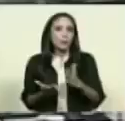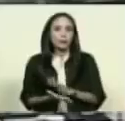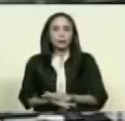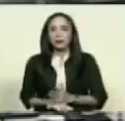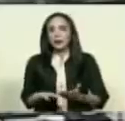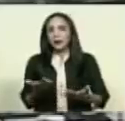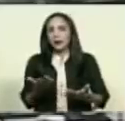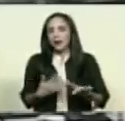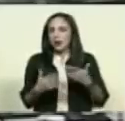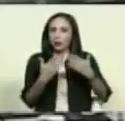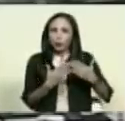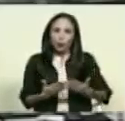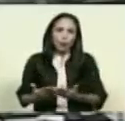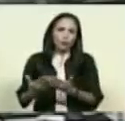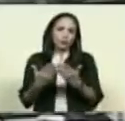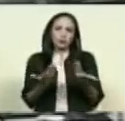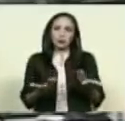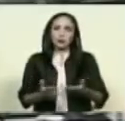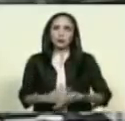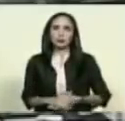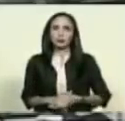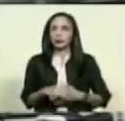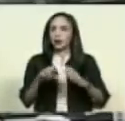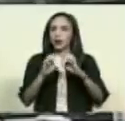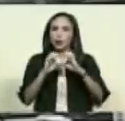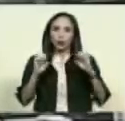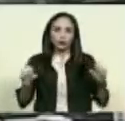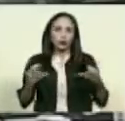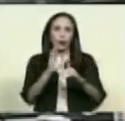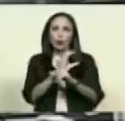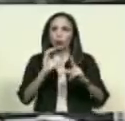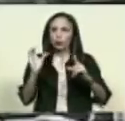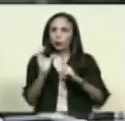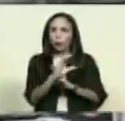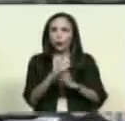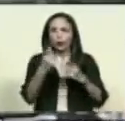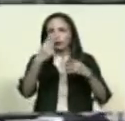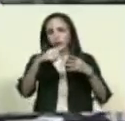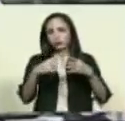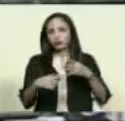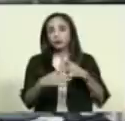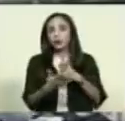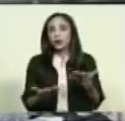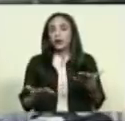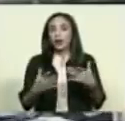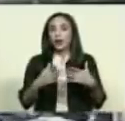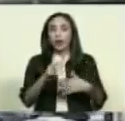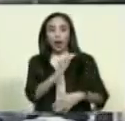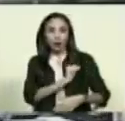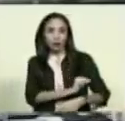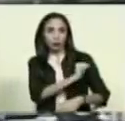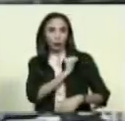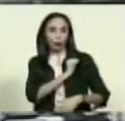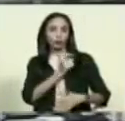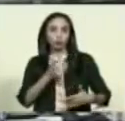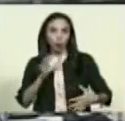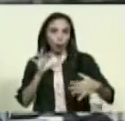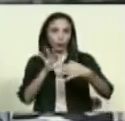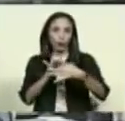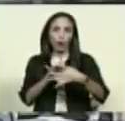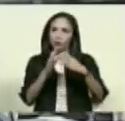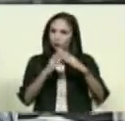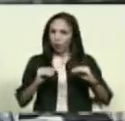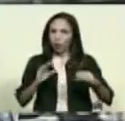la acción, en la educación, en la cultura, en la actitud ante la vida. Unirnos cada vez